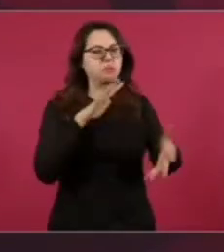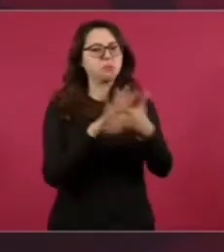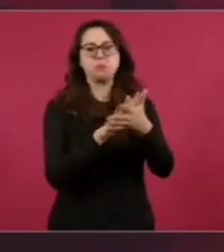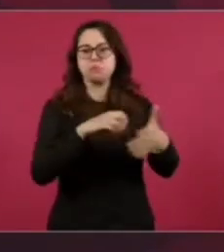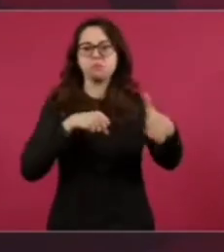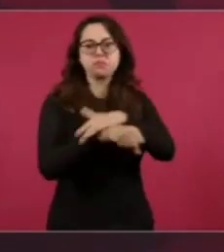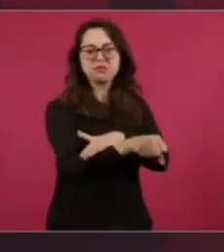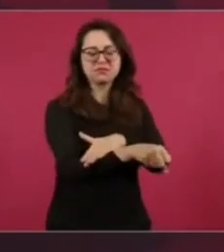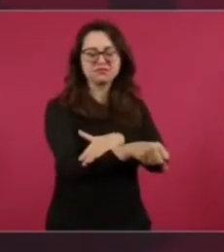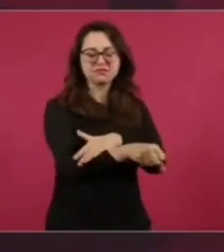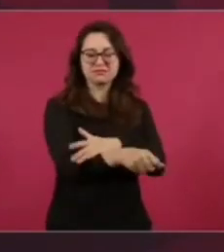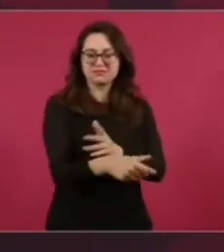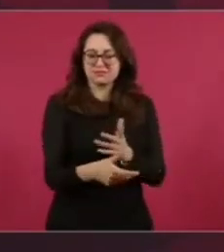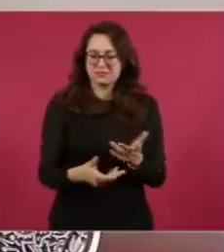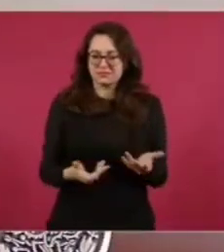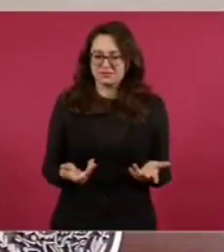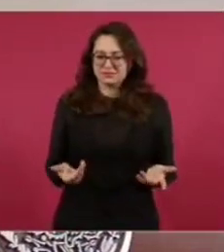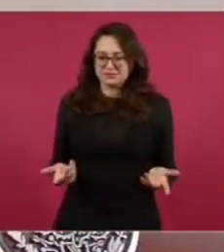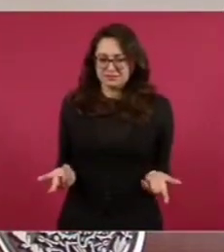Por eso,